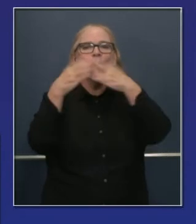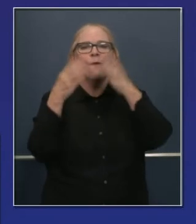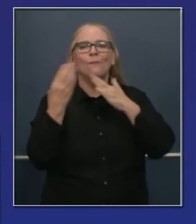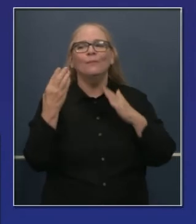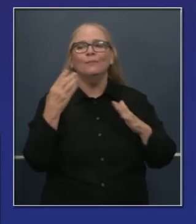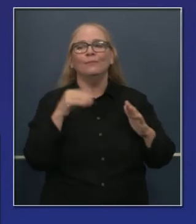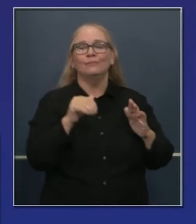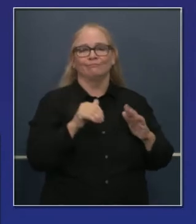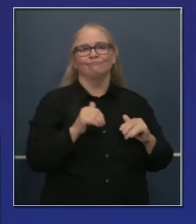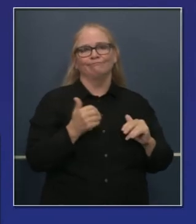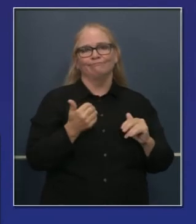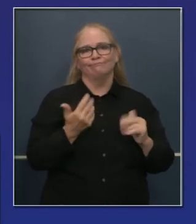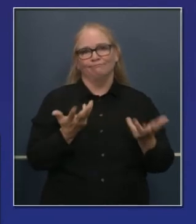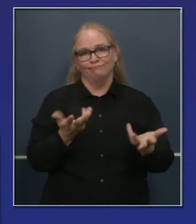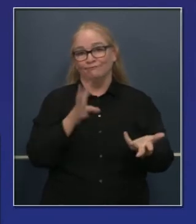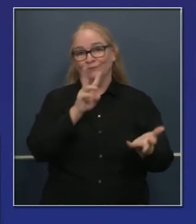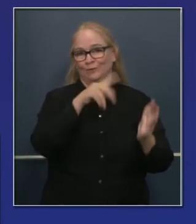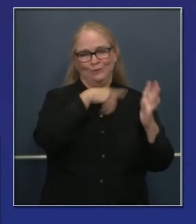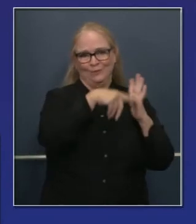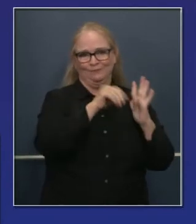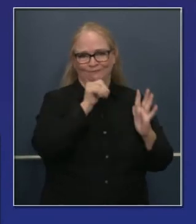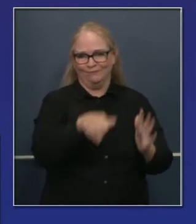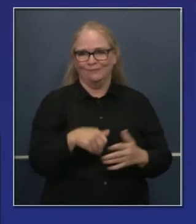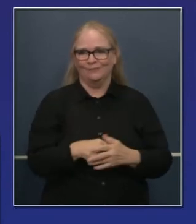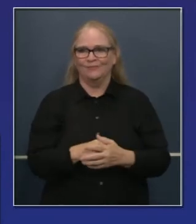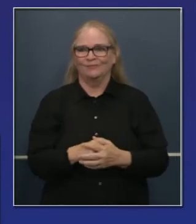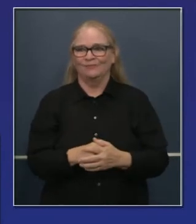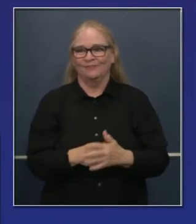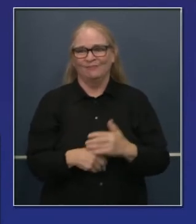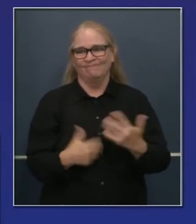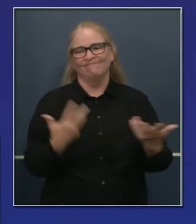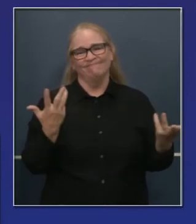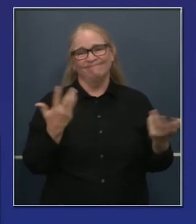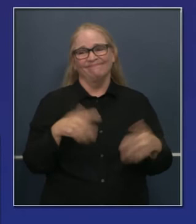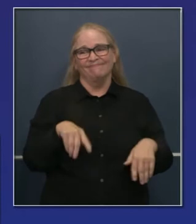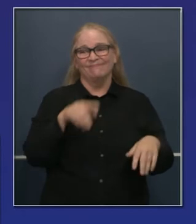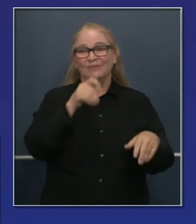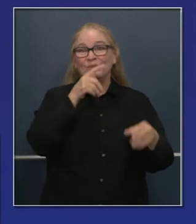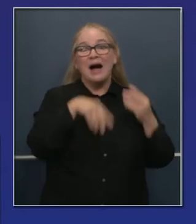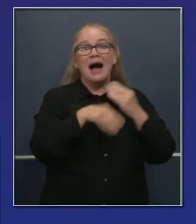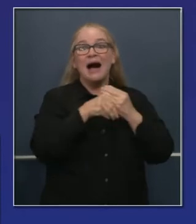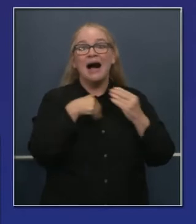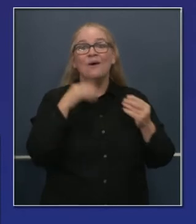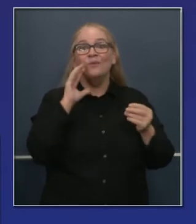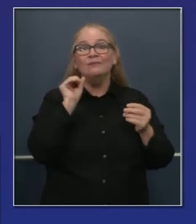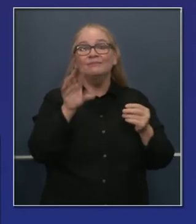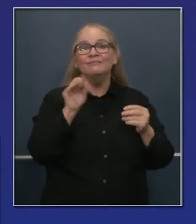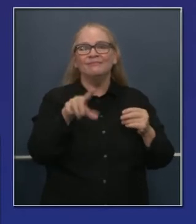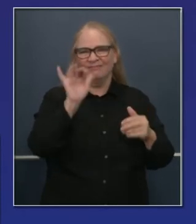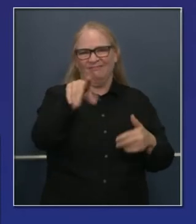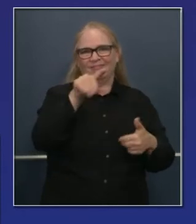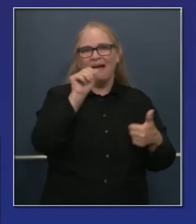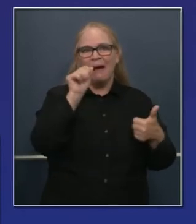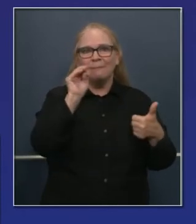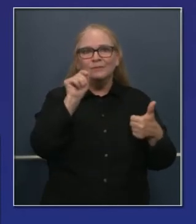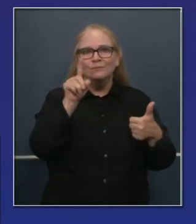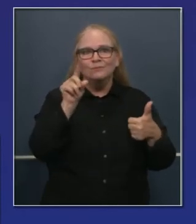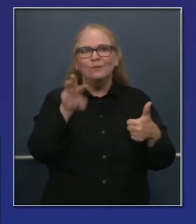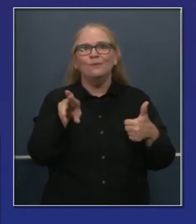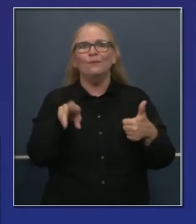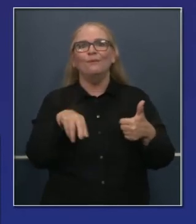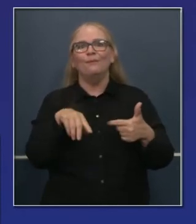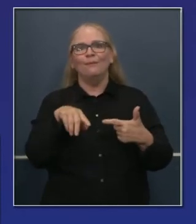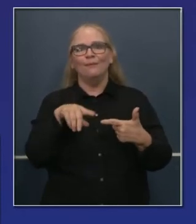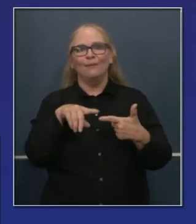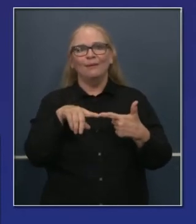pasamos de 38 a 42 condados ahora veamos cuáles condados fueron agregados y cuáles fueron retirados de